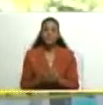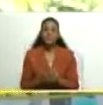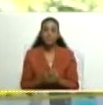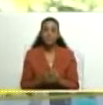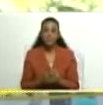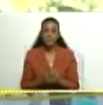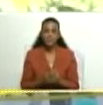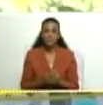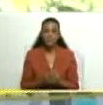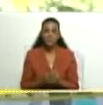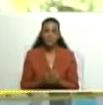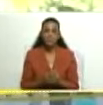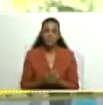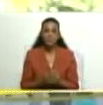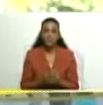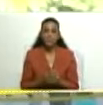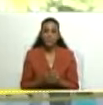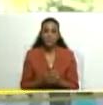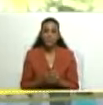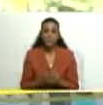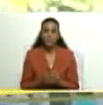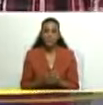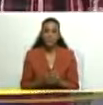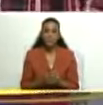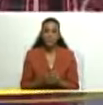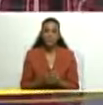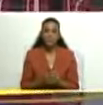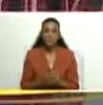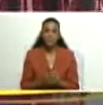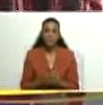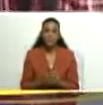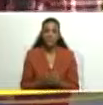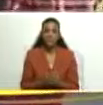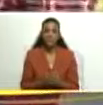y Yelitze Santa ella.